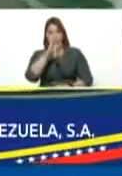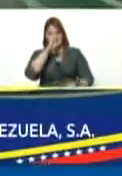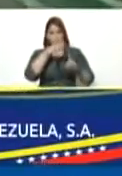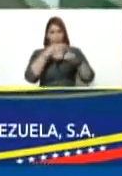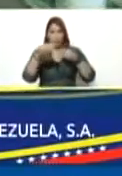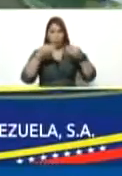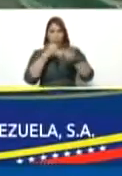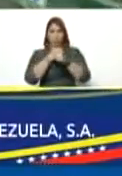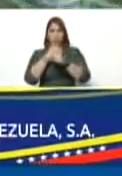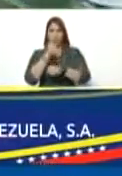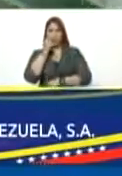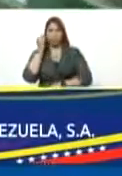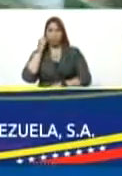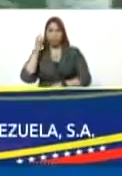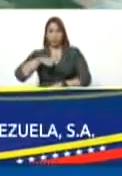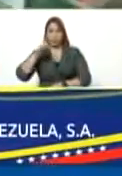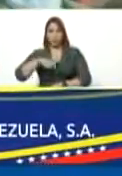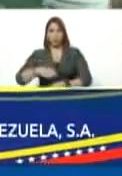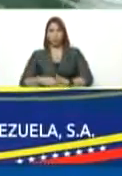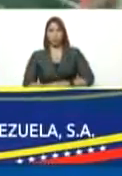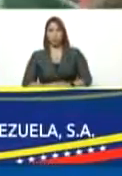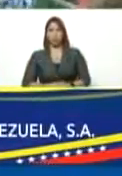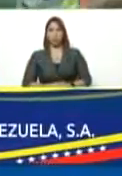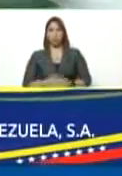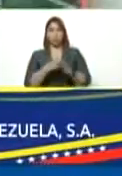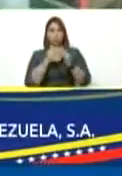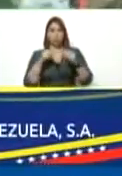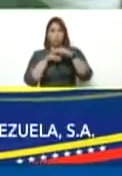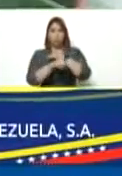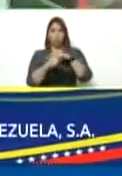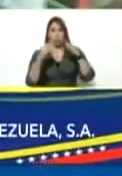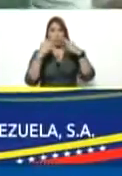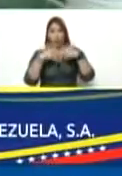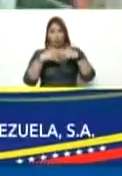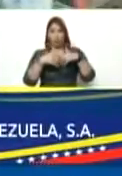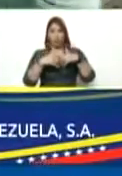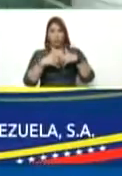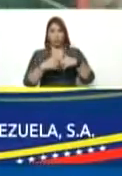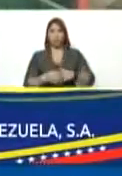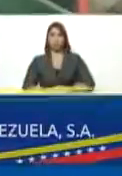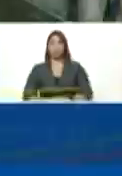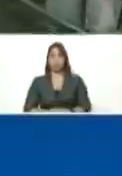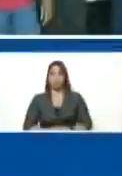modelo de gestión que necesitamos todos en la fábrica. Adelante, presidente.